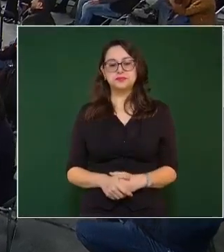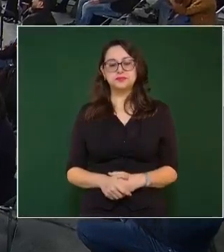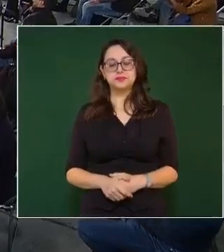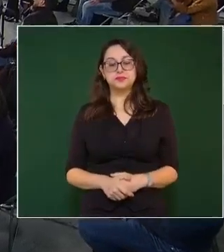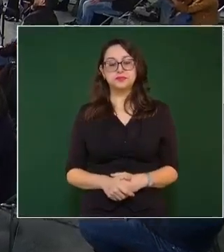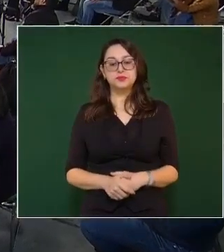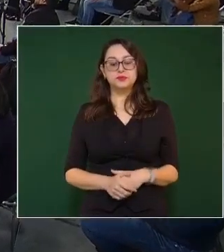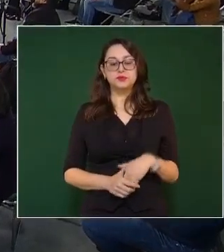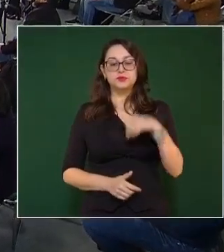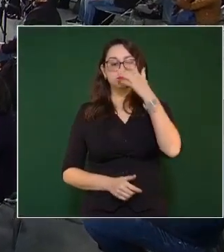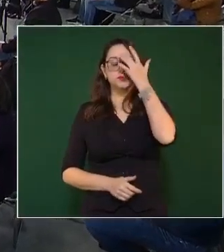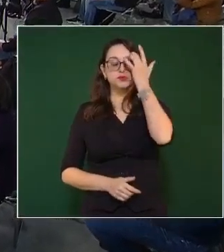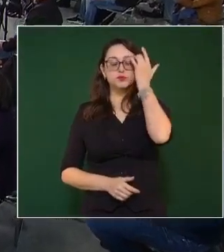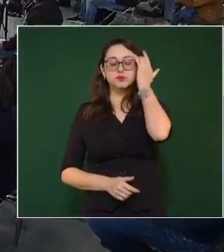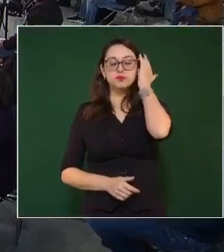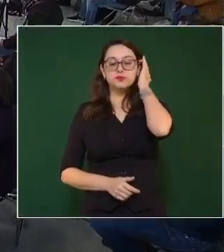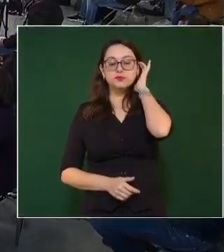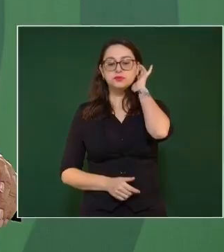los